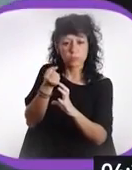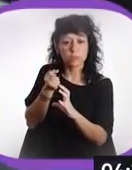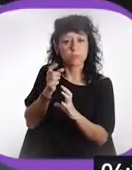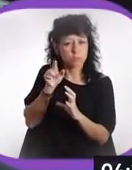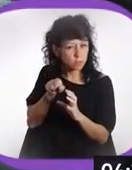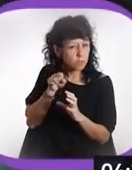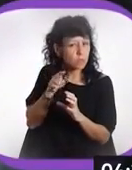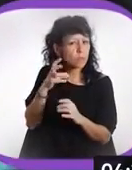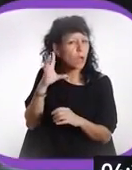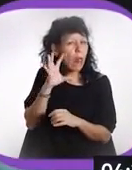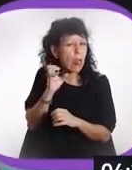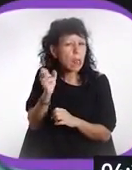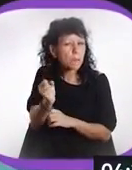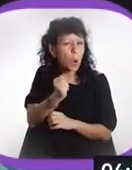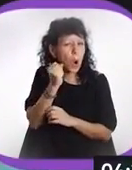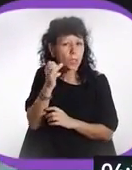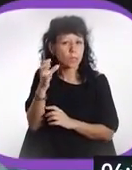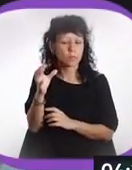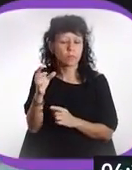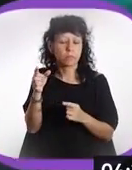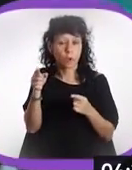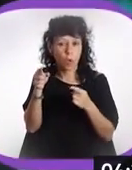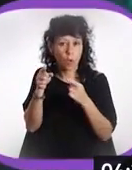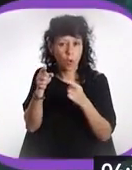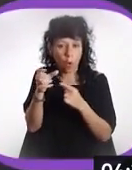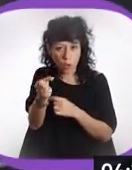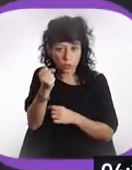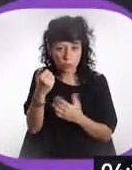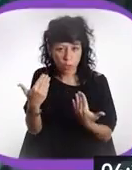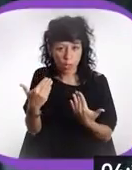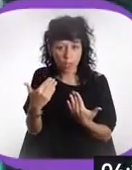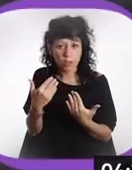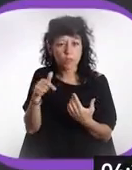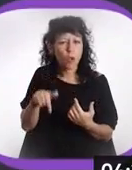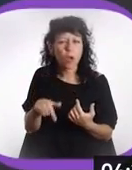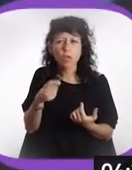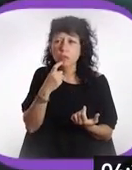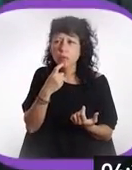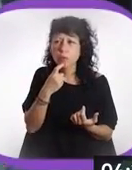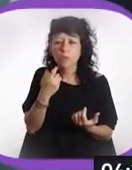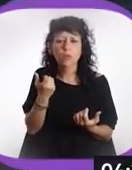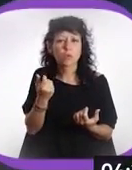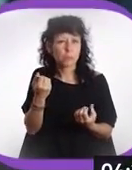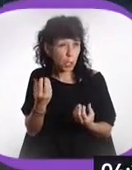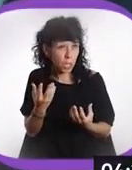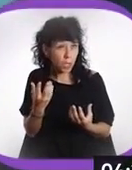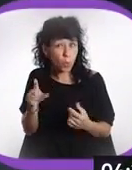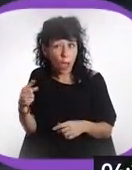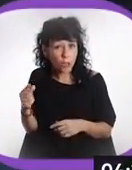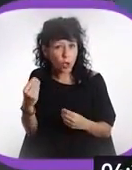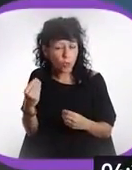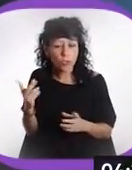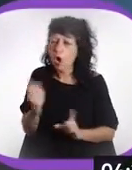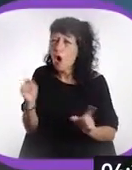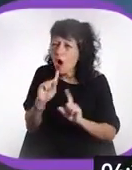algo importante. La única duda ahora es... ¿Por qué? ¡No! ¿Cuándo? ¡No! ¿Cómo? ¿Qué?